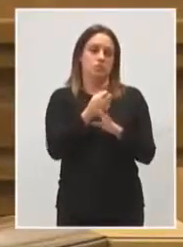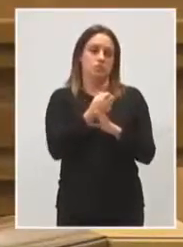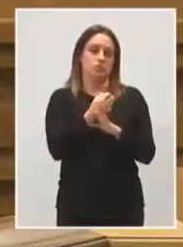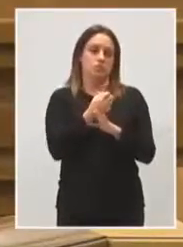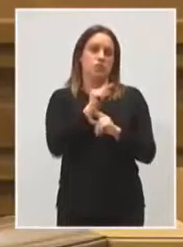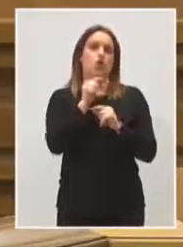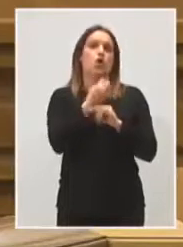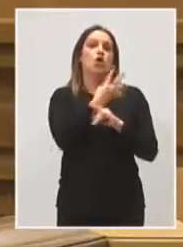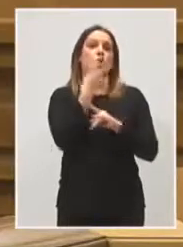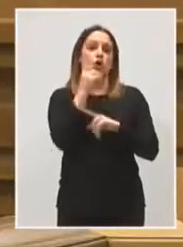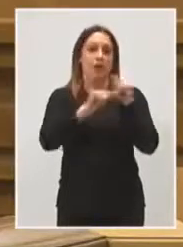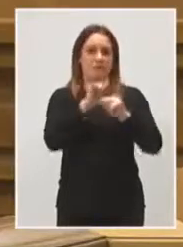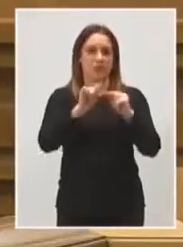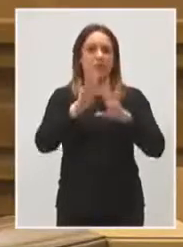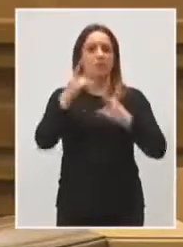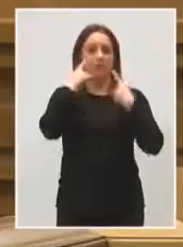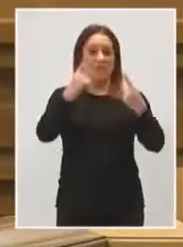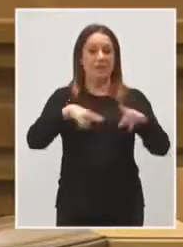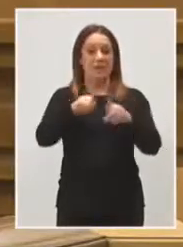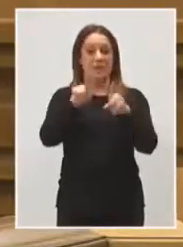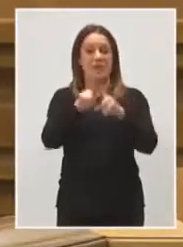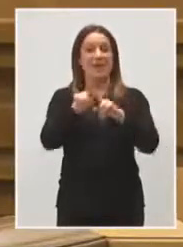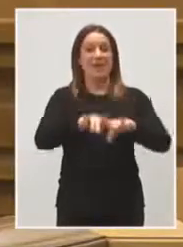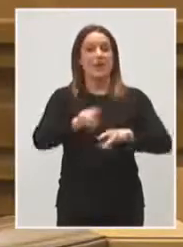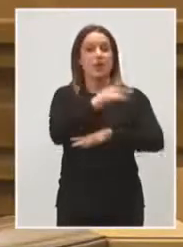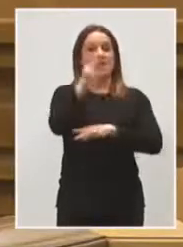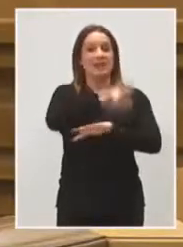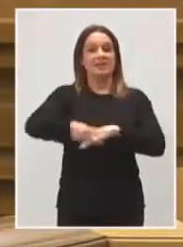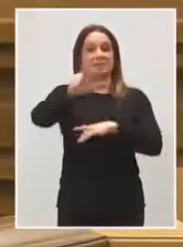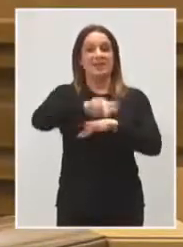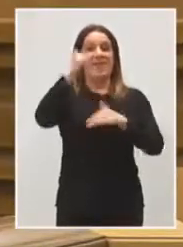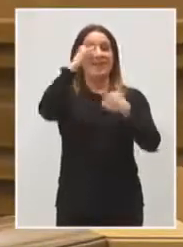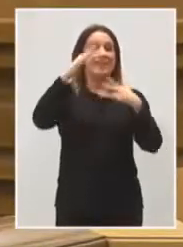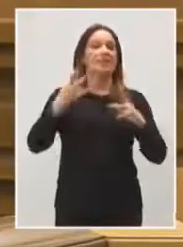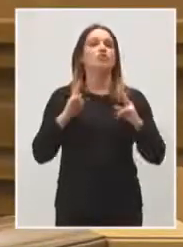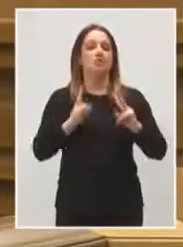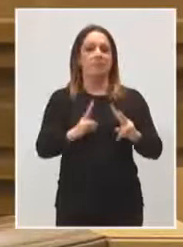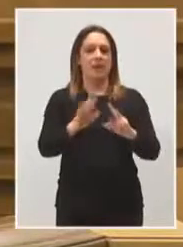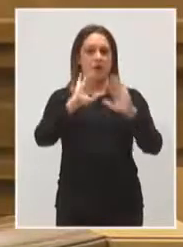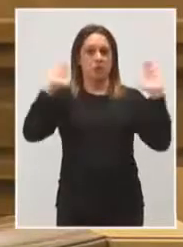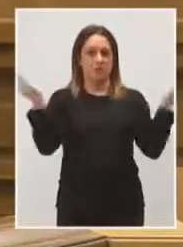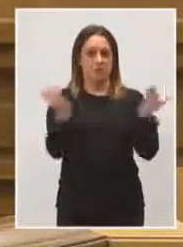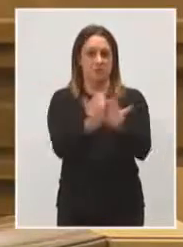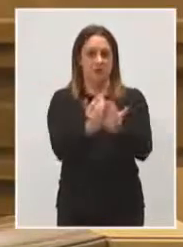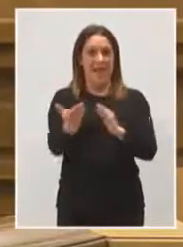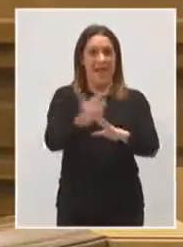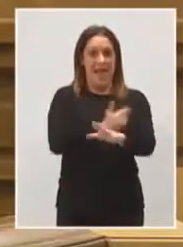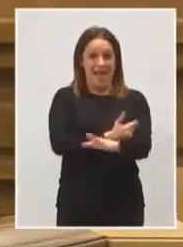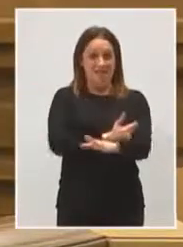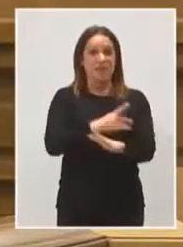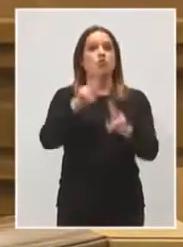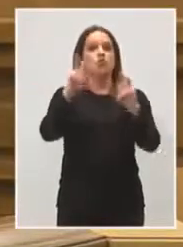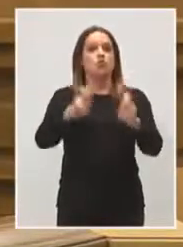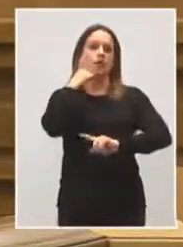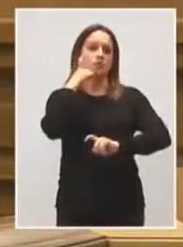vez que unha región en España tenga o servicio universal e garantizado de atención temprana. Antes de que acabe o ano habrá un novo centro en